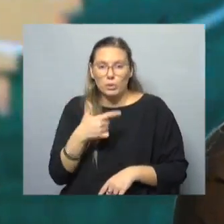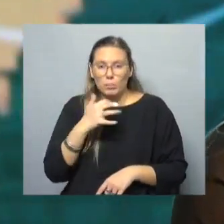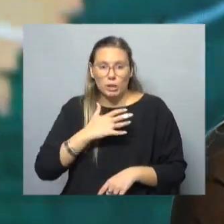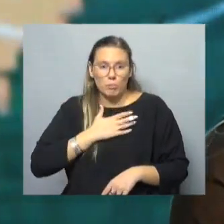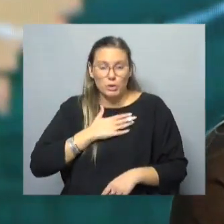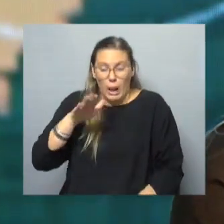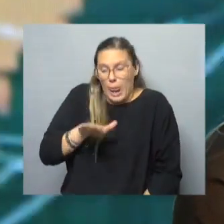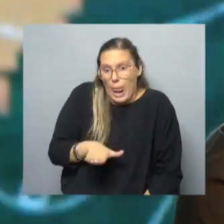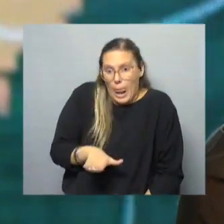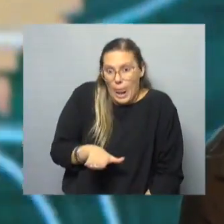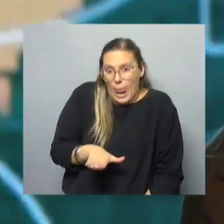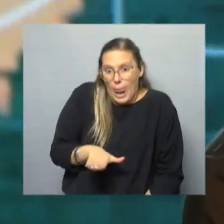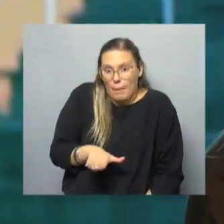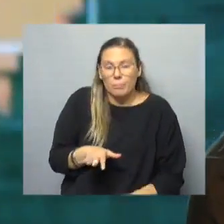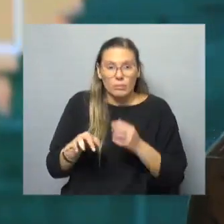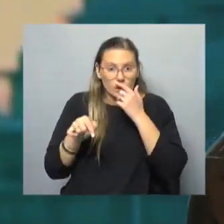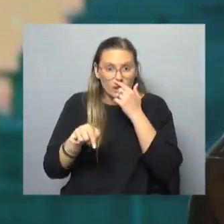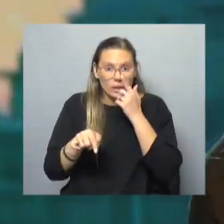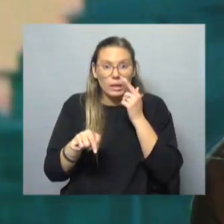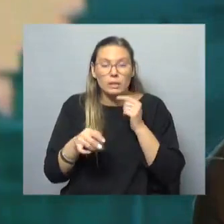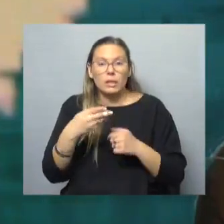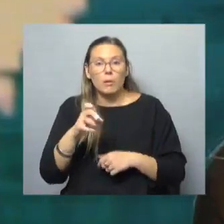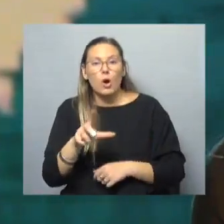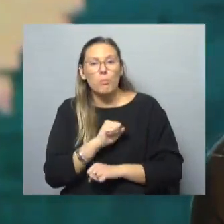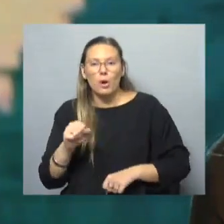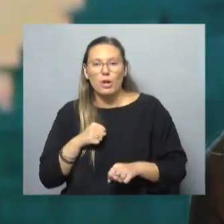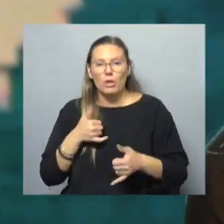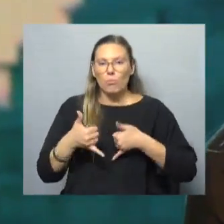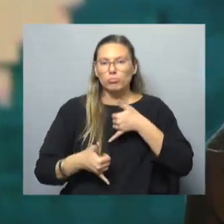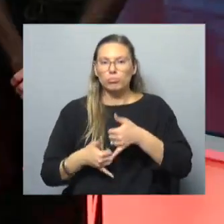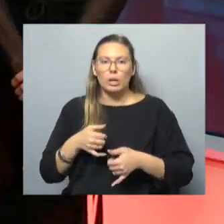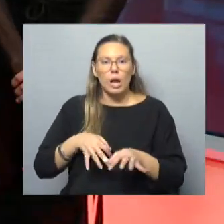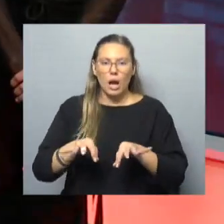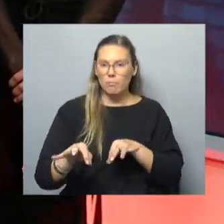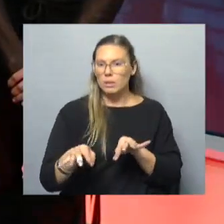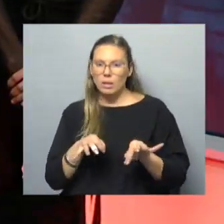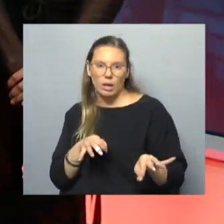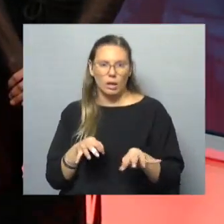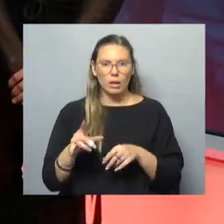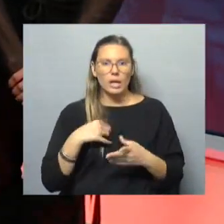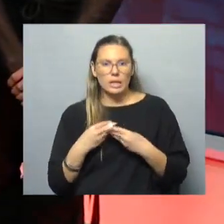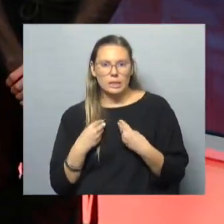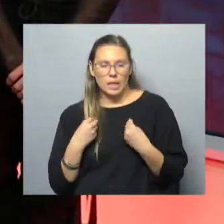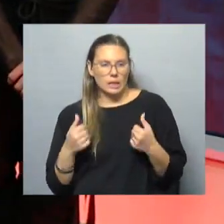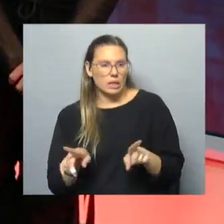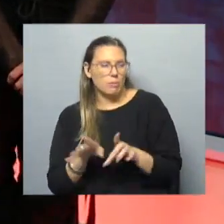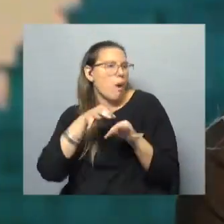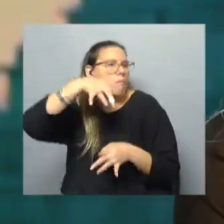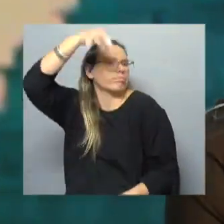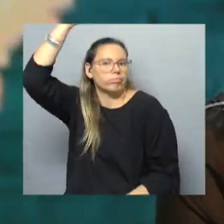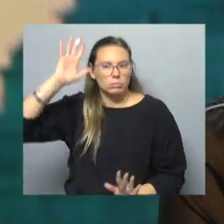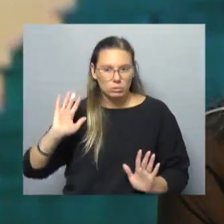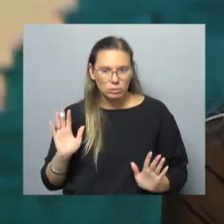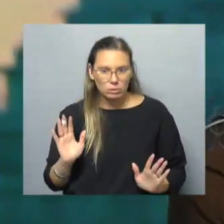soy re bajito, capaz que en estas Balls sí puedo caminar la runway. Claro. Y sentirme como que soy Naomi Campbell.